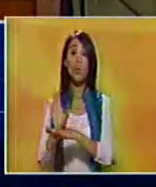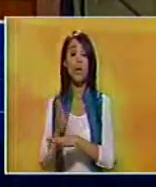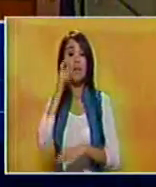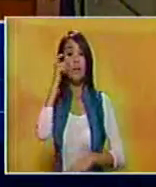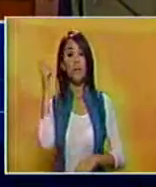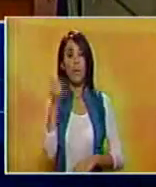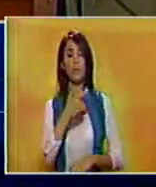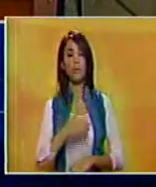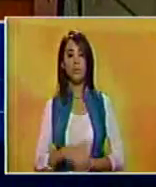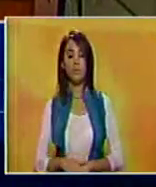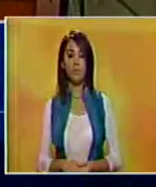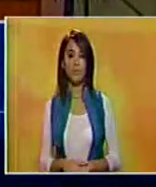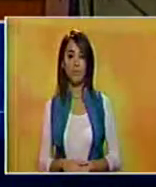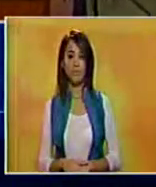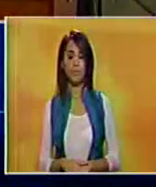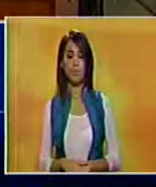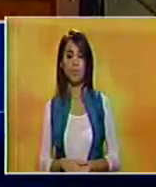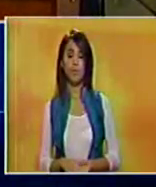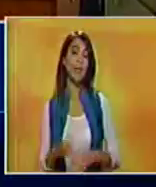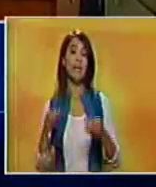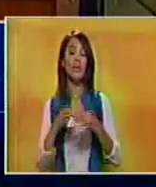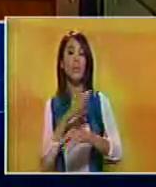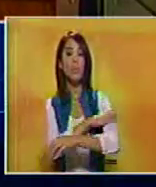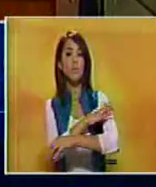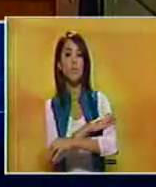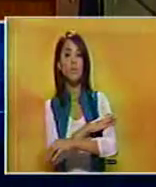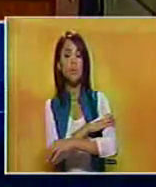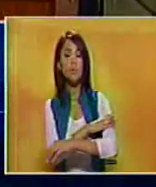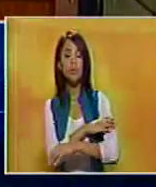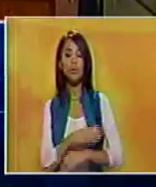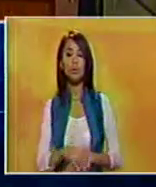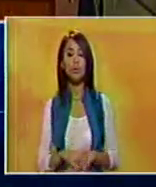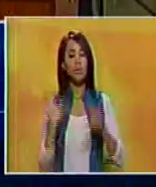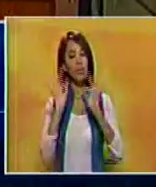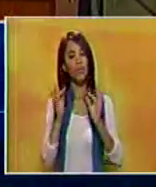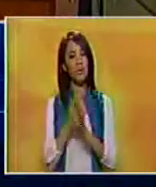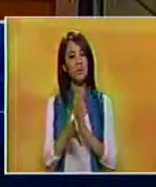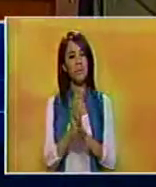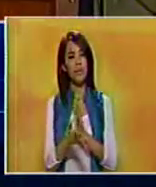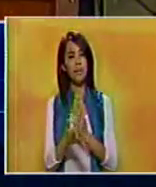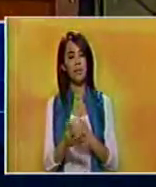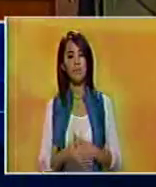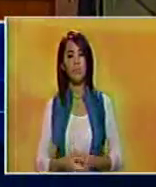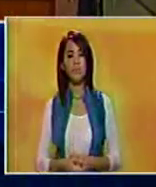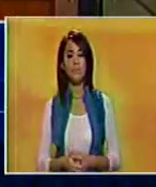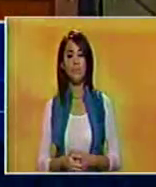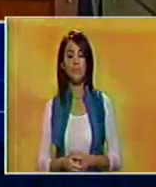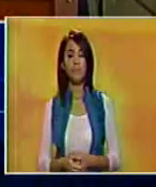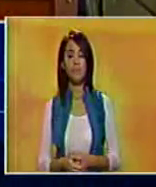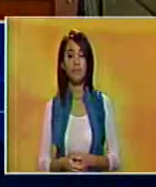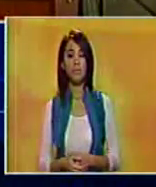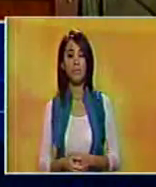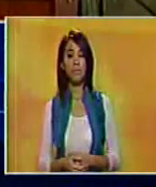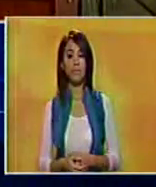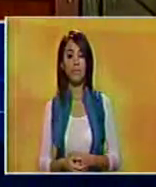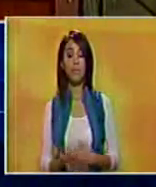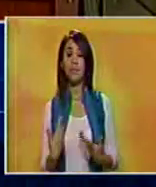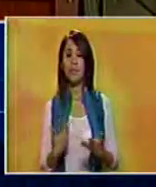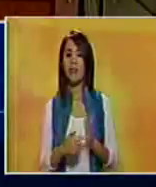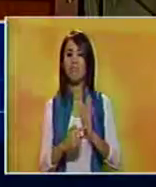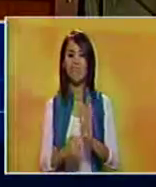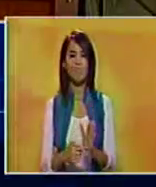pueblo, y la oposición y la derecha proponen un modelo donde sea el mercado, los lobos del mercado, quienes